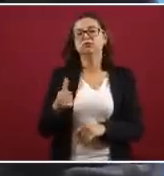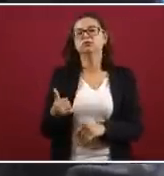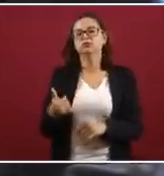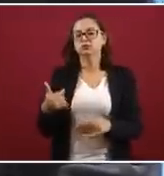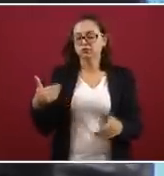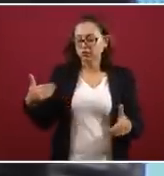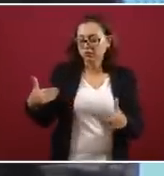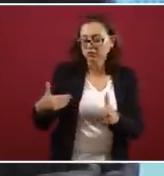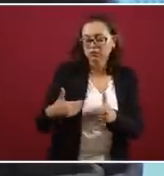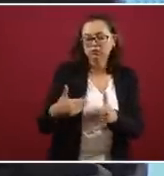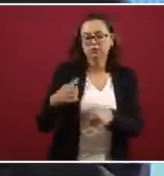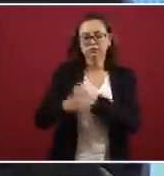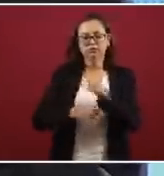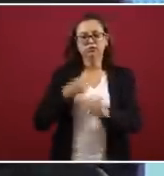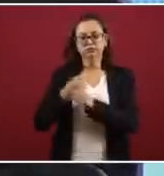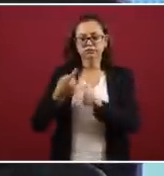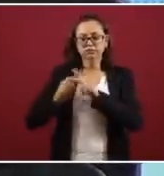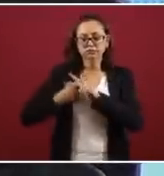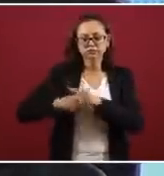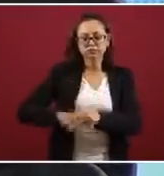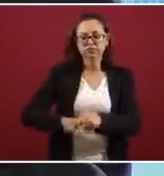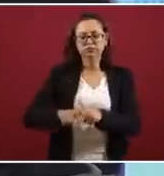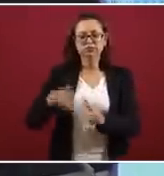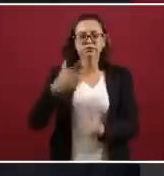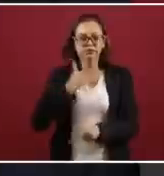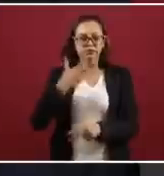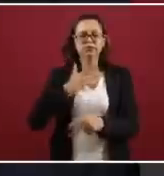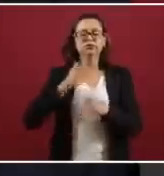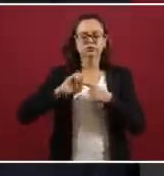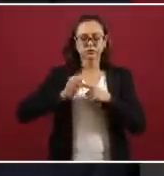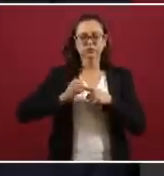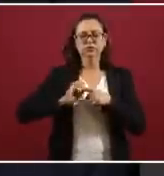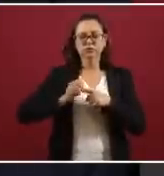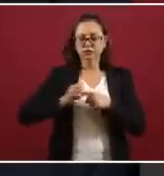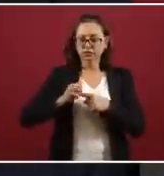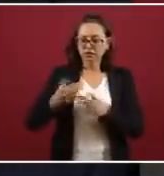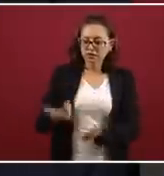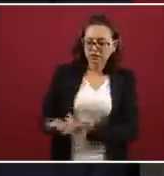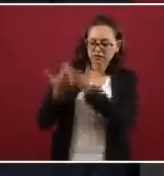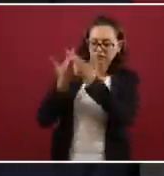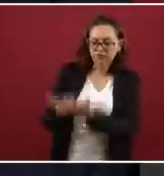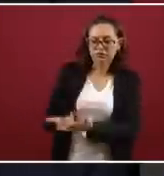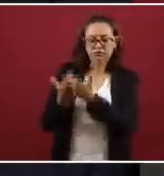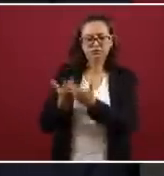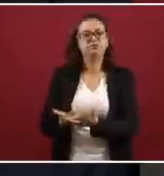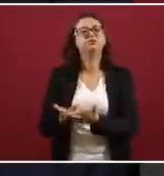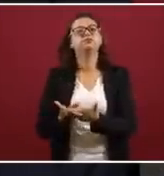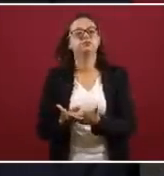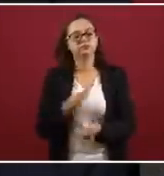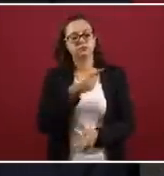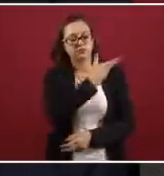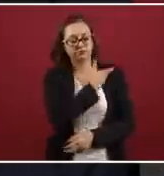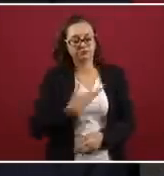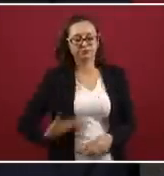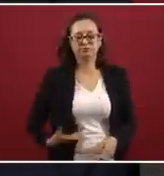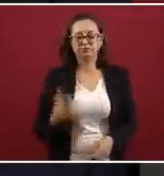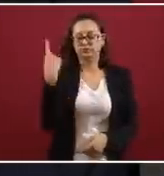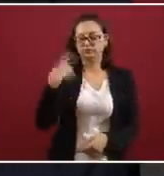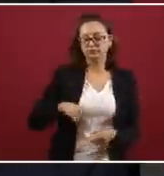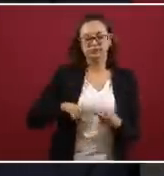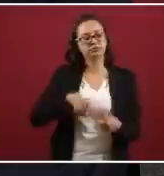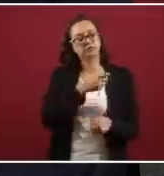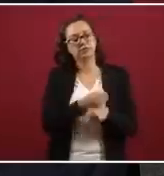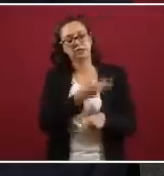a principios de este año y salimos a comprar por indicaciones del presidente y de nuestro secretario de